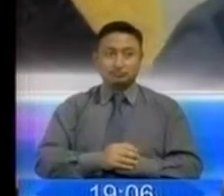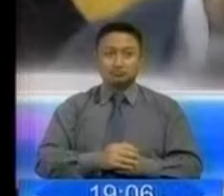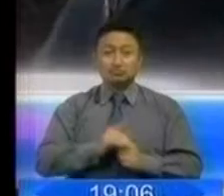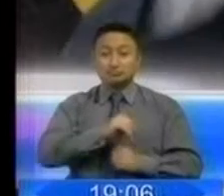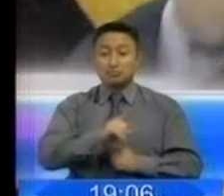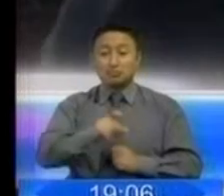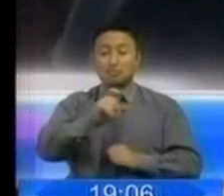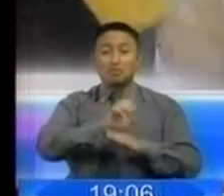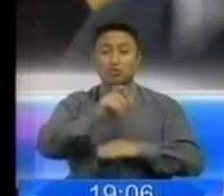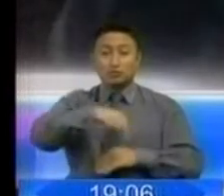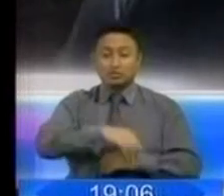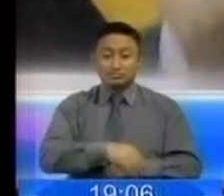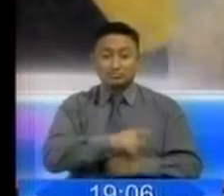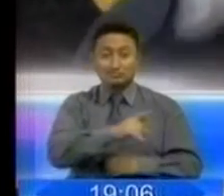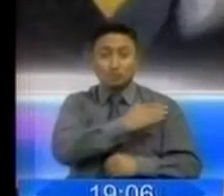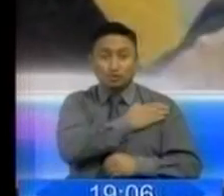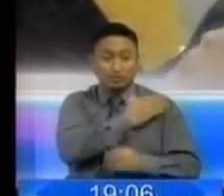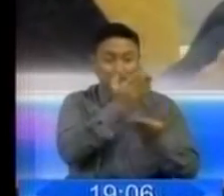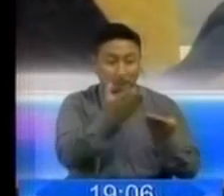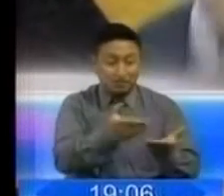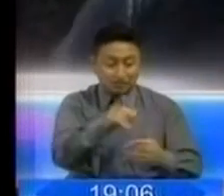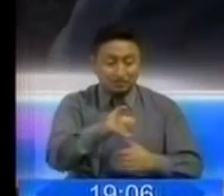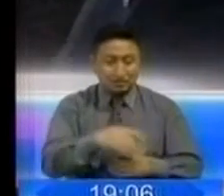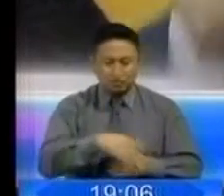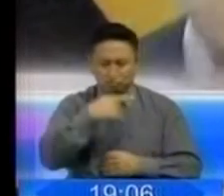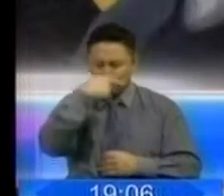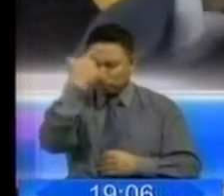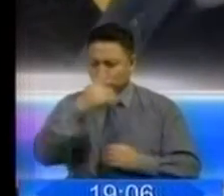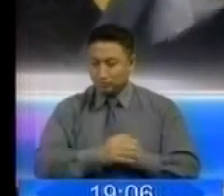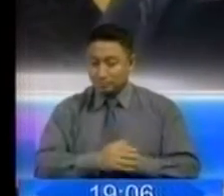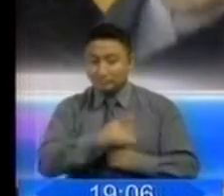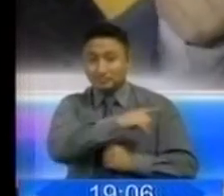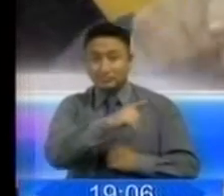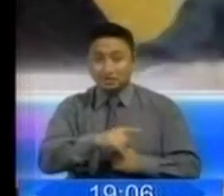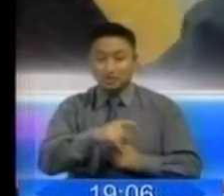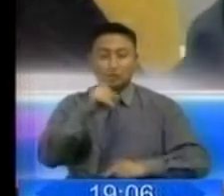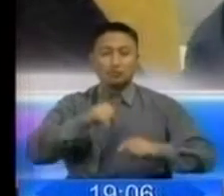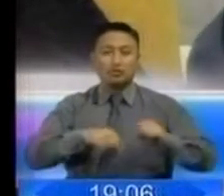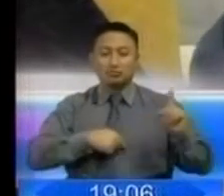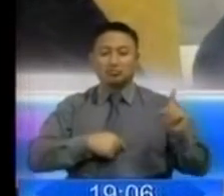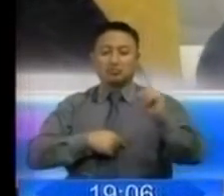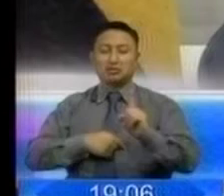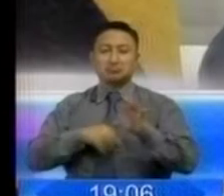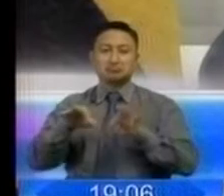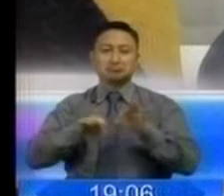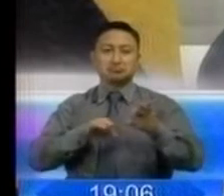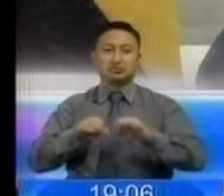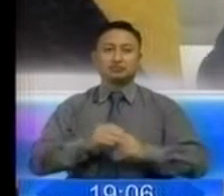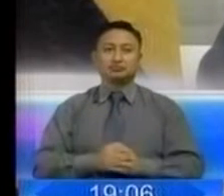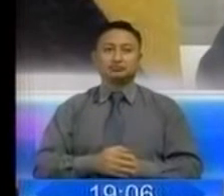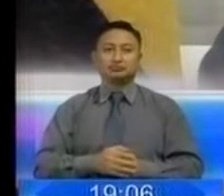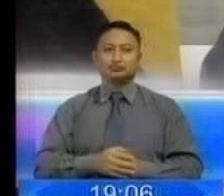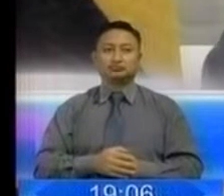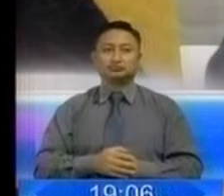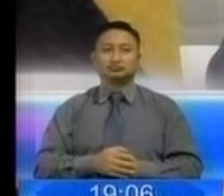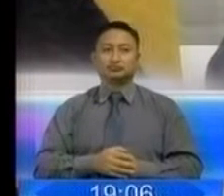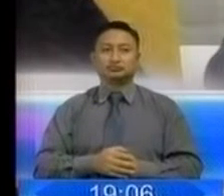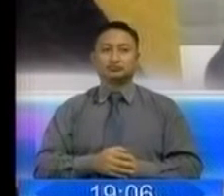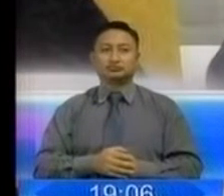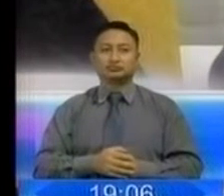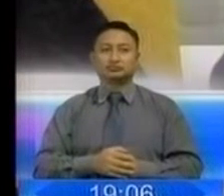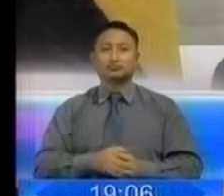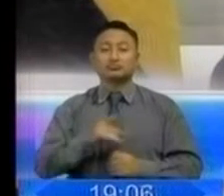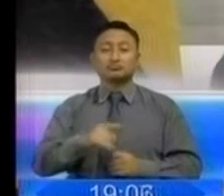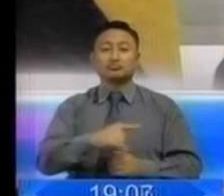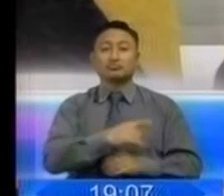ecuatorianos haber confiado en semejante gente que ni siquiera tiene valor de presentarse ante los jueces para rendir cuentas de